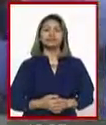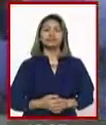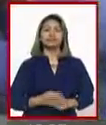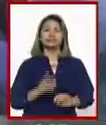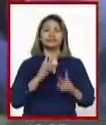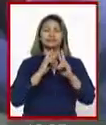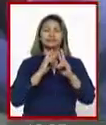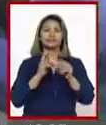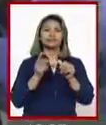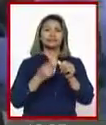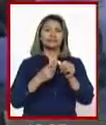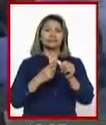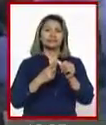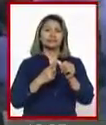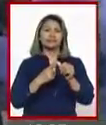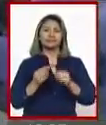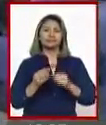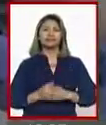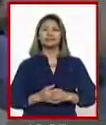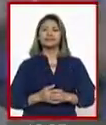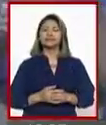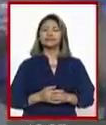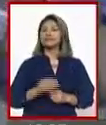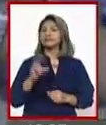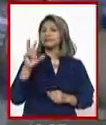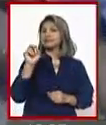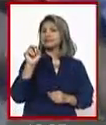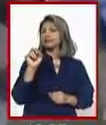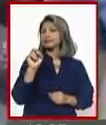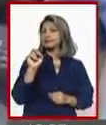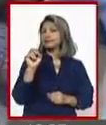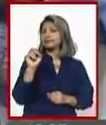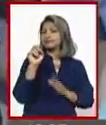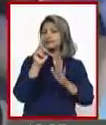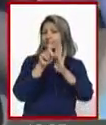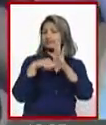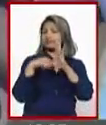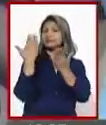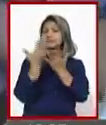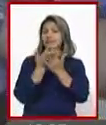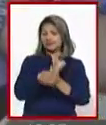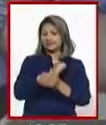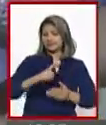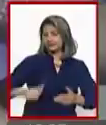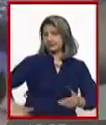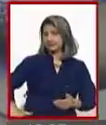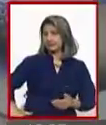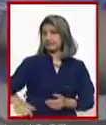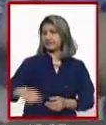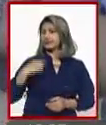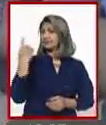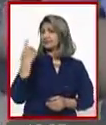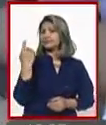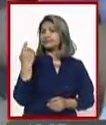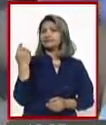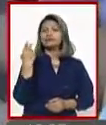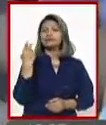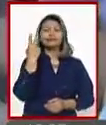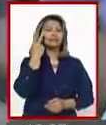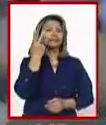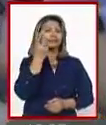pregunta que me hace, en, me imagino, media hora, 45 minutos va a estar el alcalde. No es extraña su presencia, él está